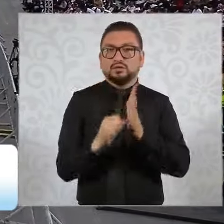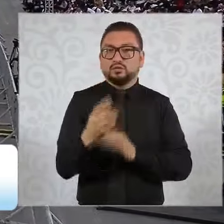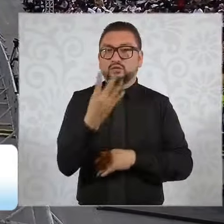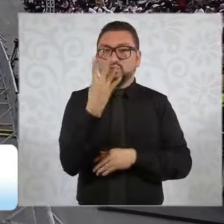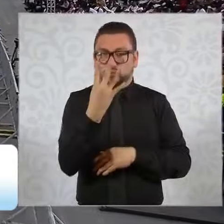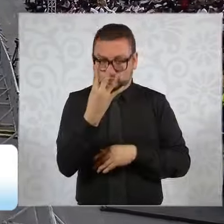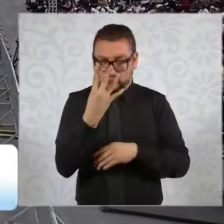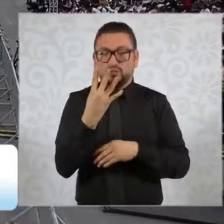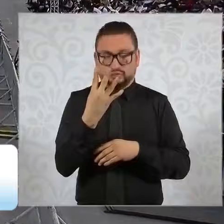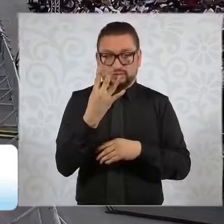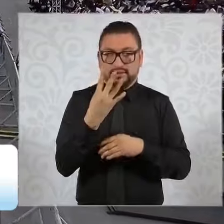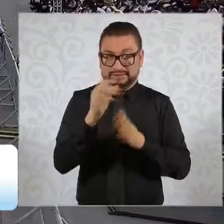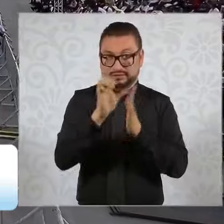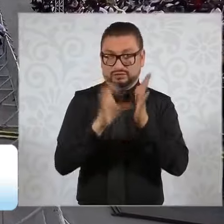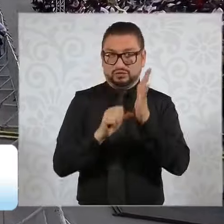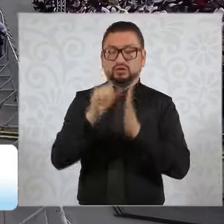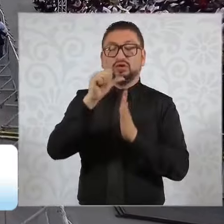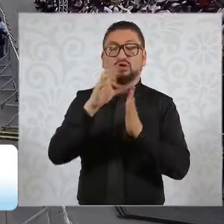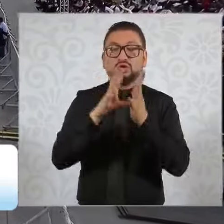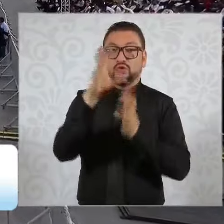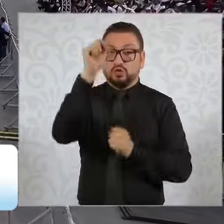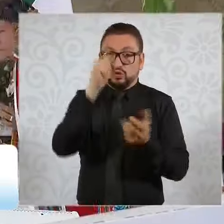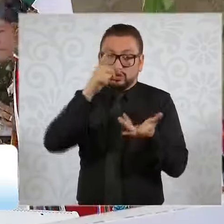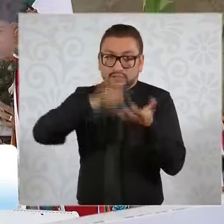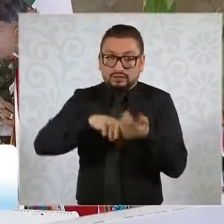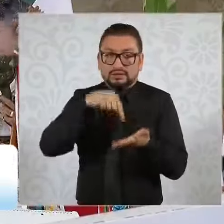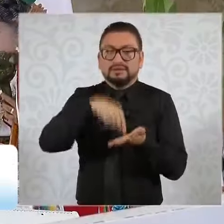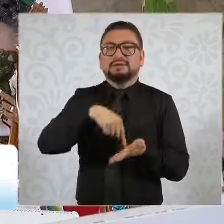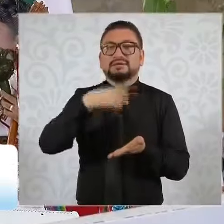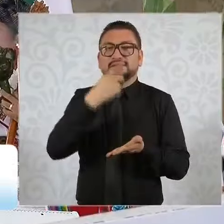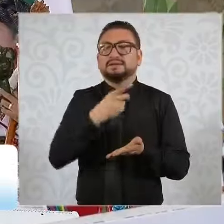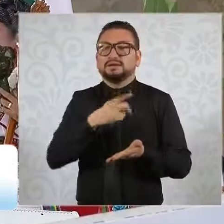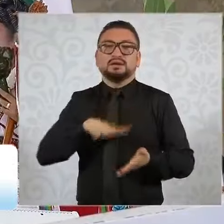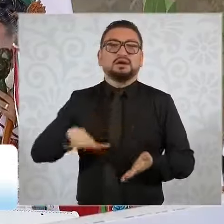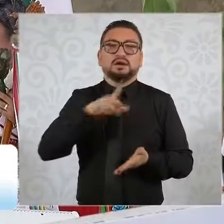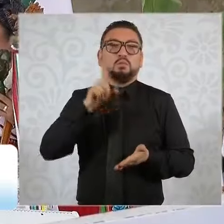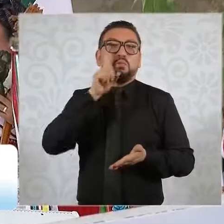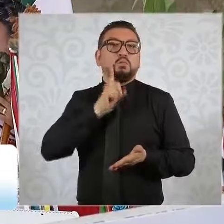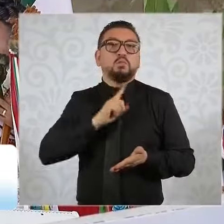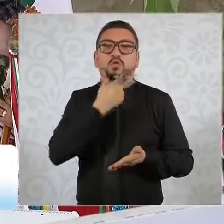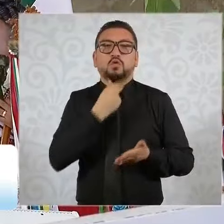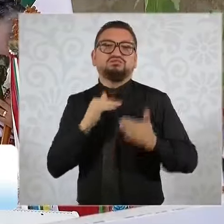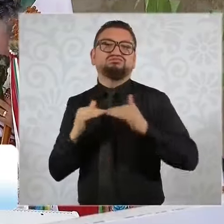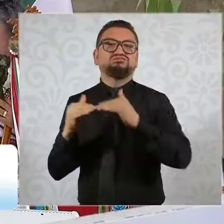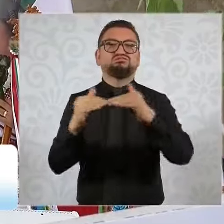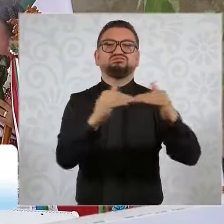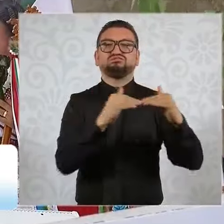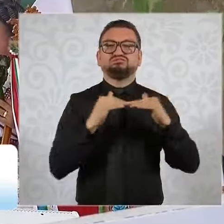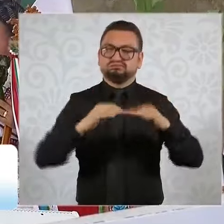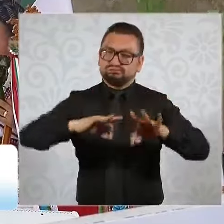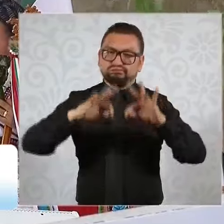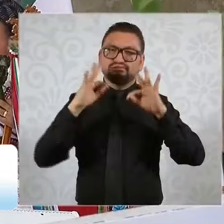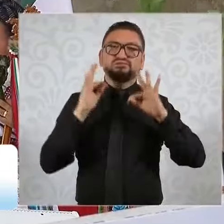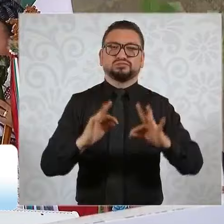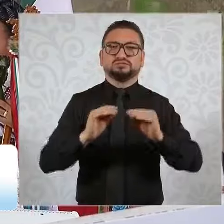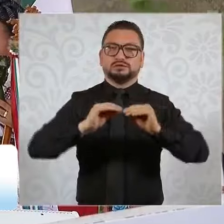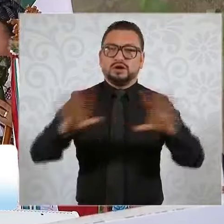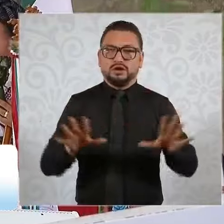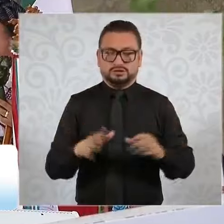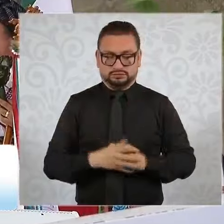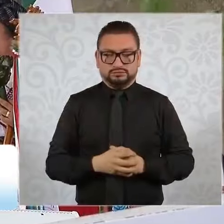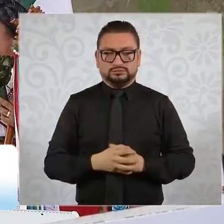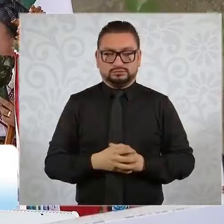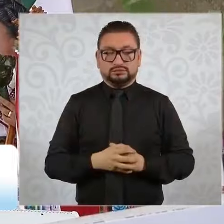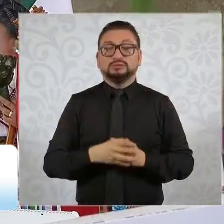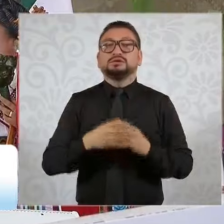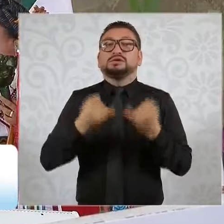la Constitución quede clara la igualdad sustantiva de las mujeres y también